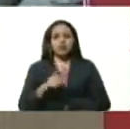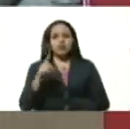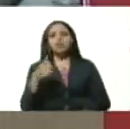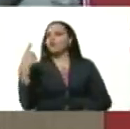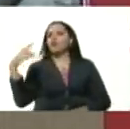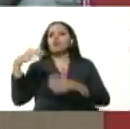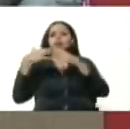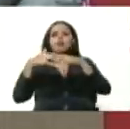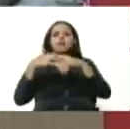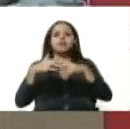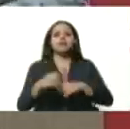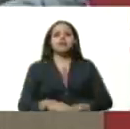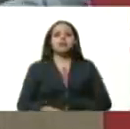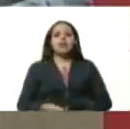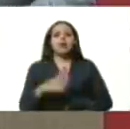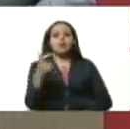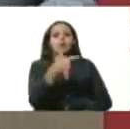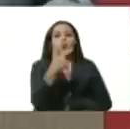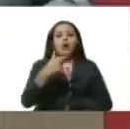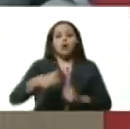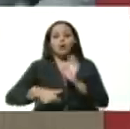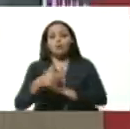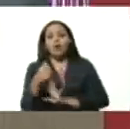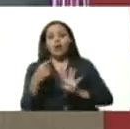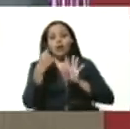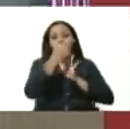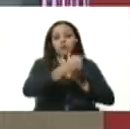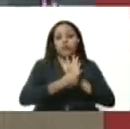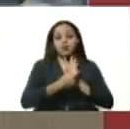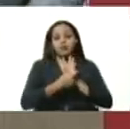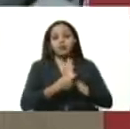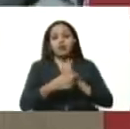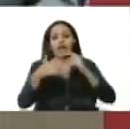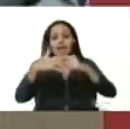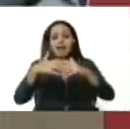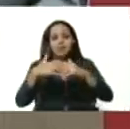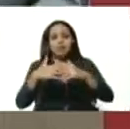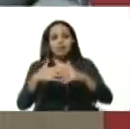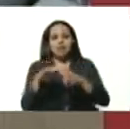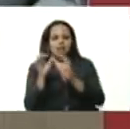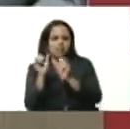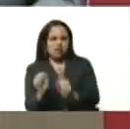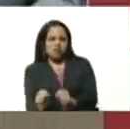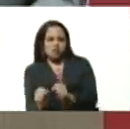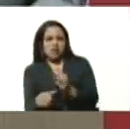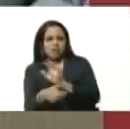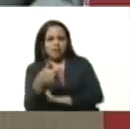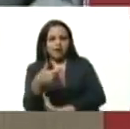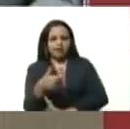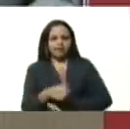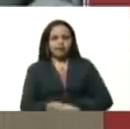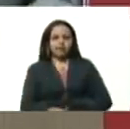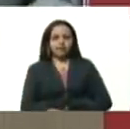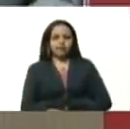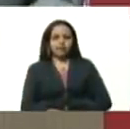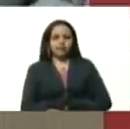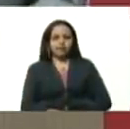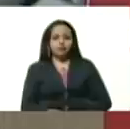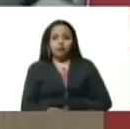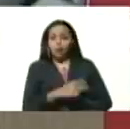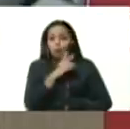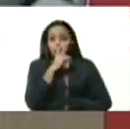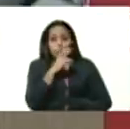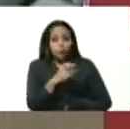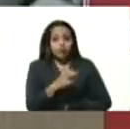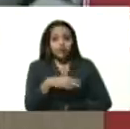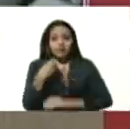Silvercorp, buscaron 4 empresas de seguridad más. Es tan bárbaro que